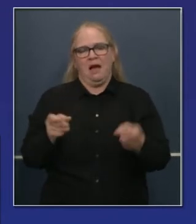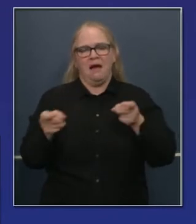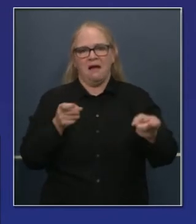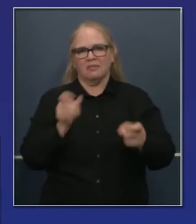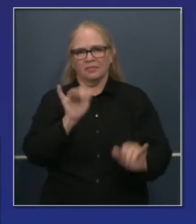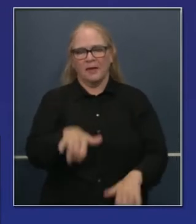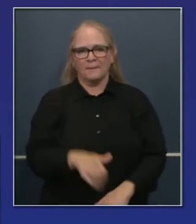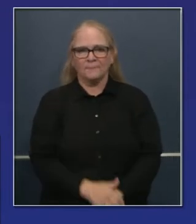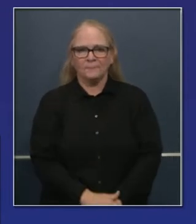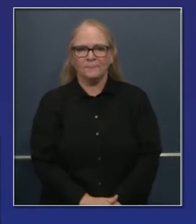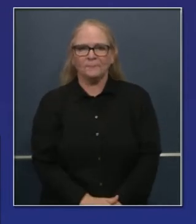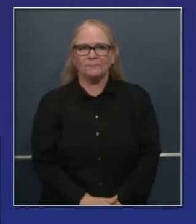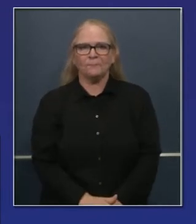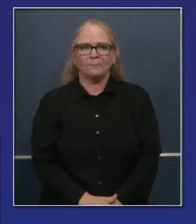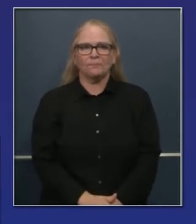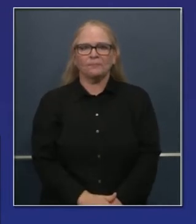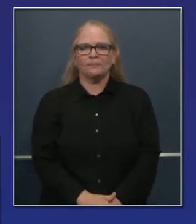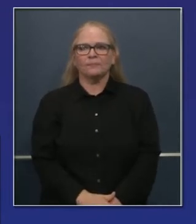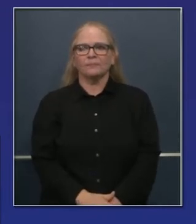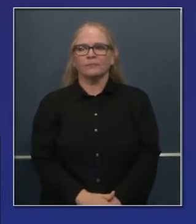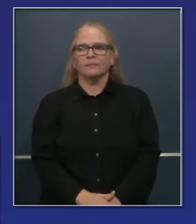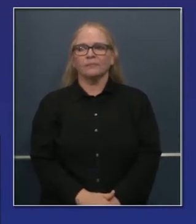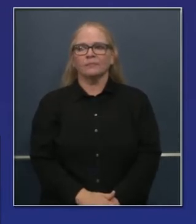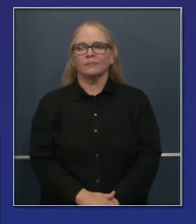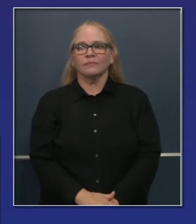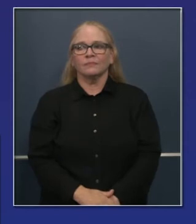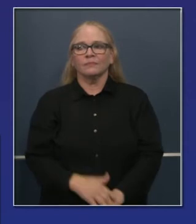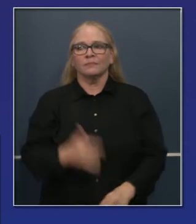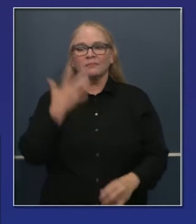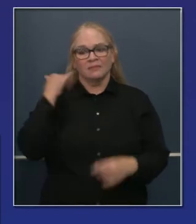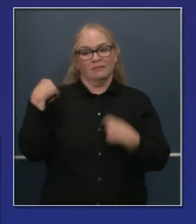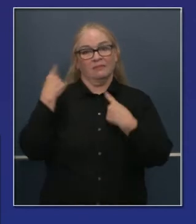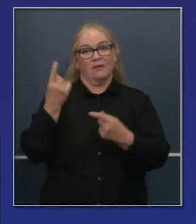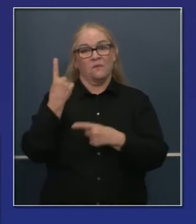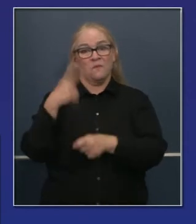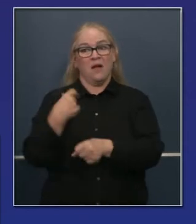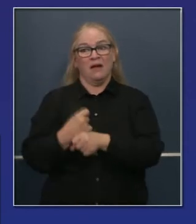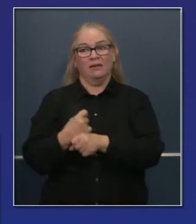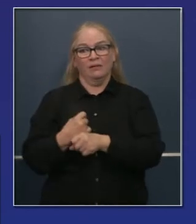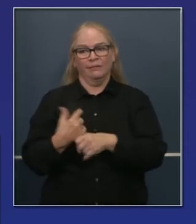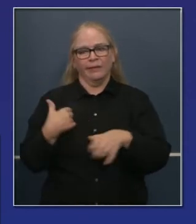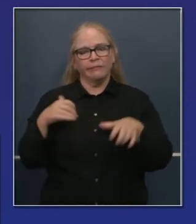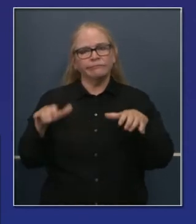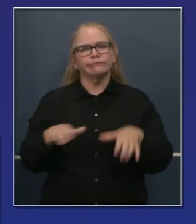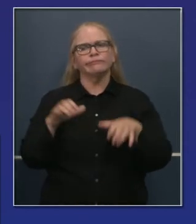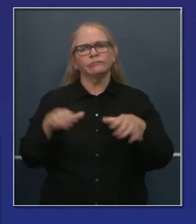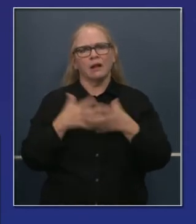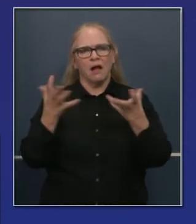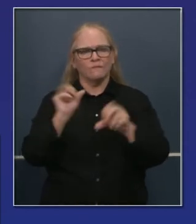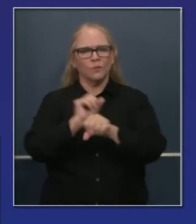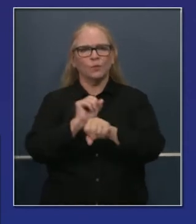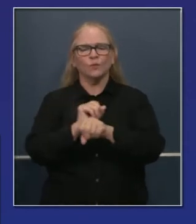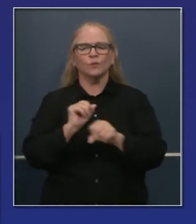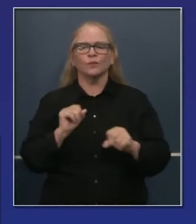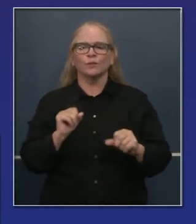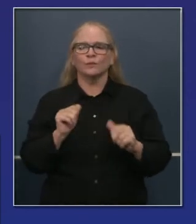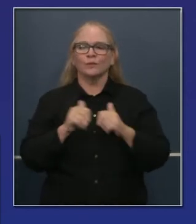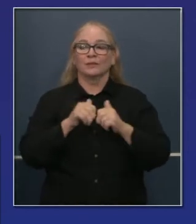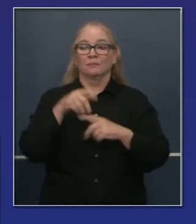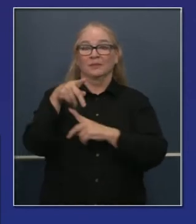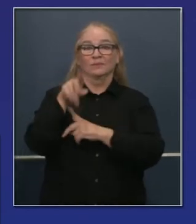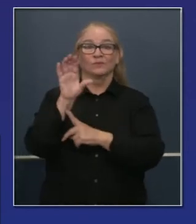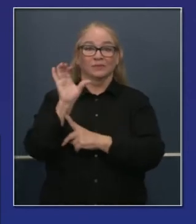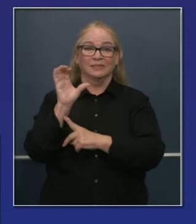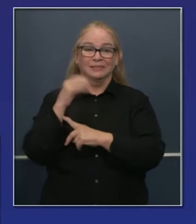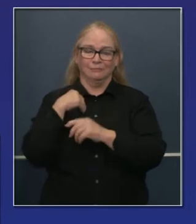de lidiar con esto y las razones por el trabajo que hemos hecho en el último año en particular el trabajo que hemos hecho con nuestras